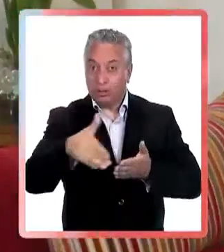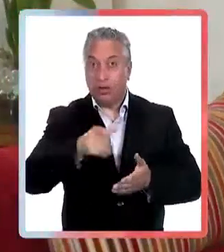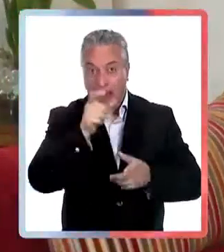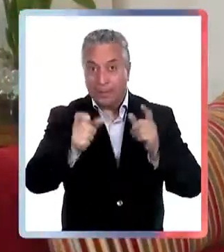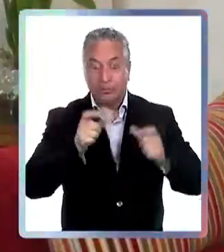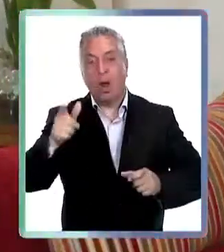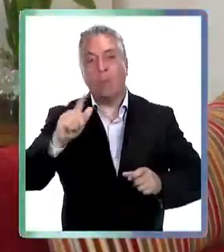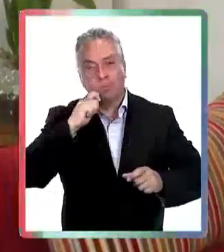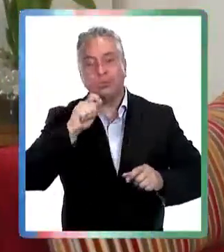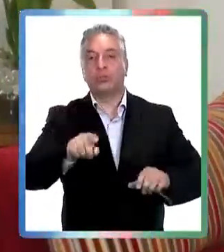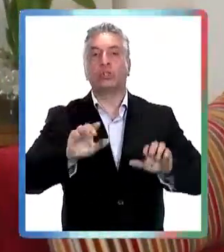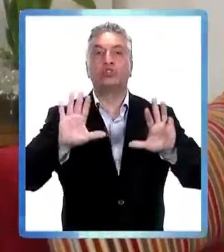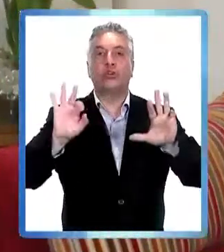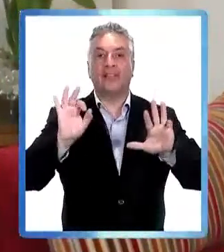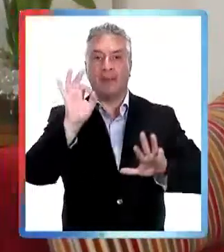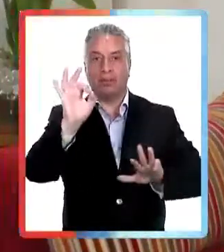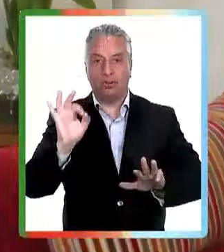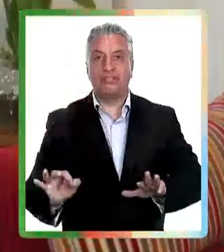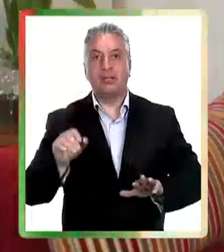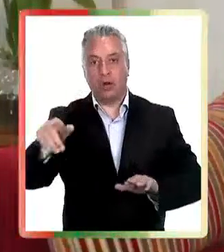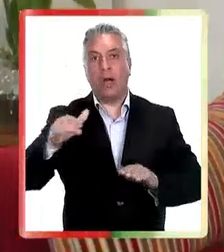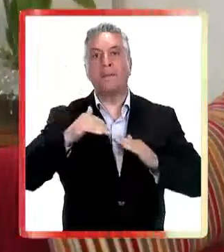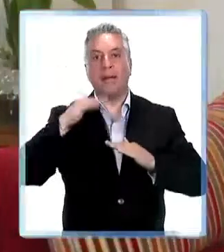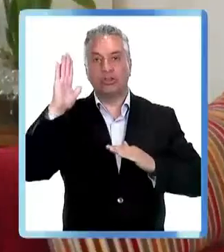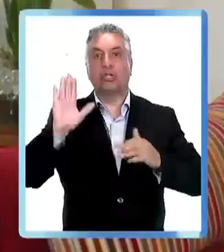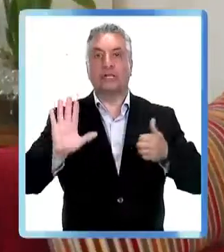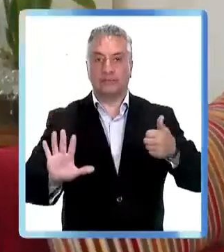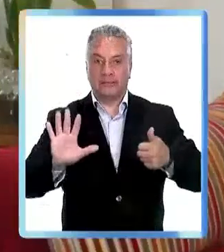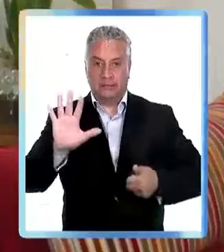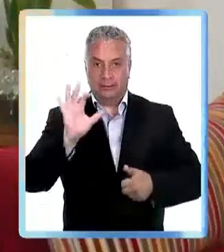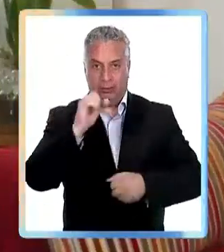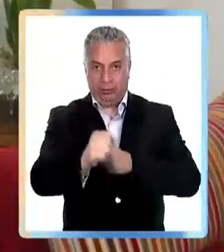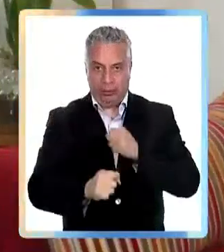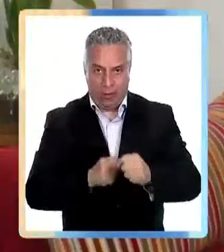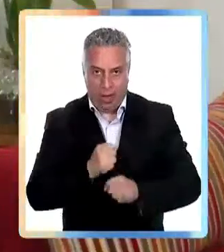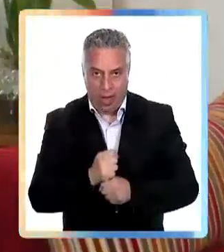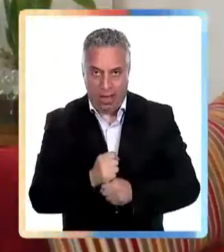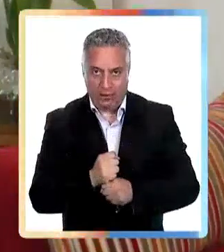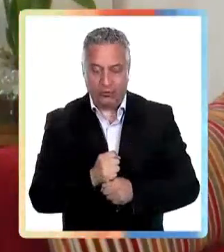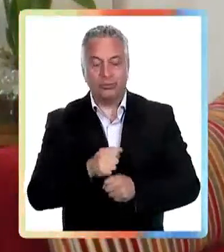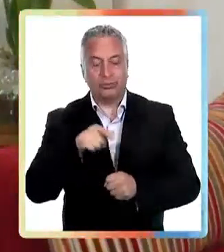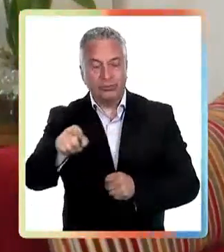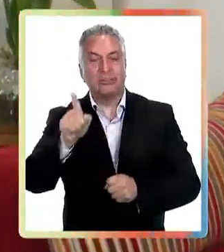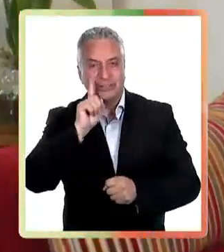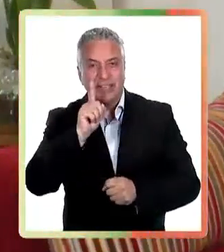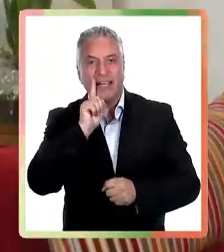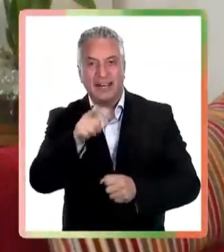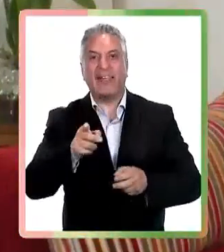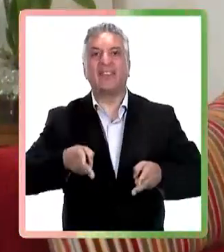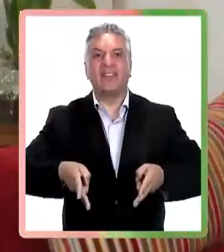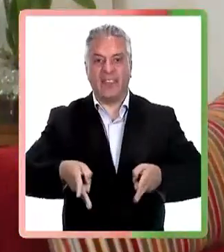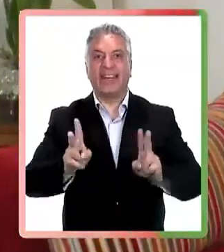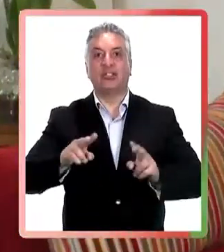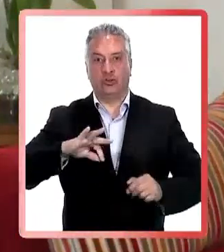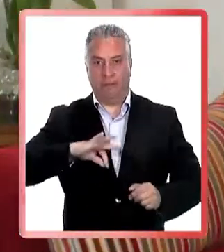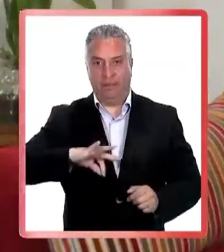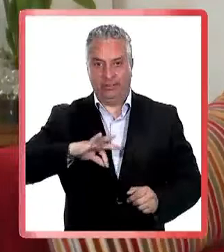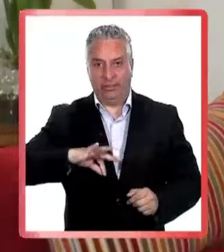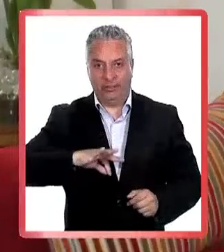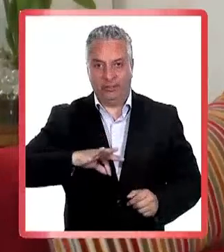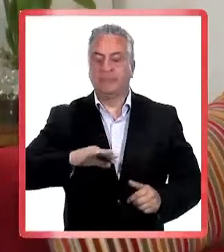personas son el 90% de las personas mayores de 65 años que tienen este derecho a